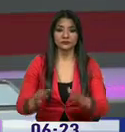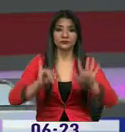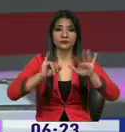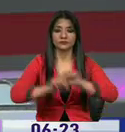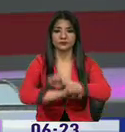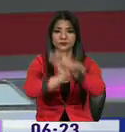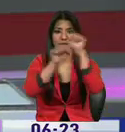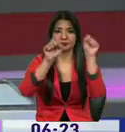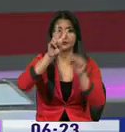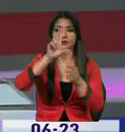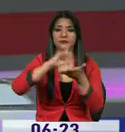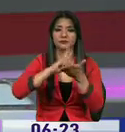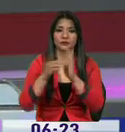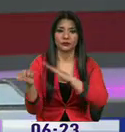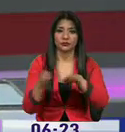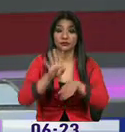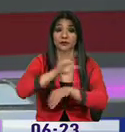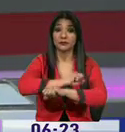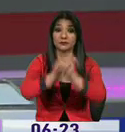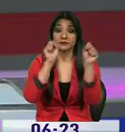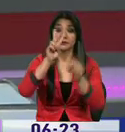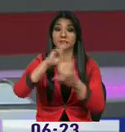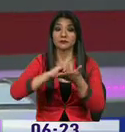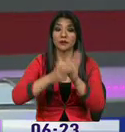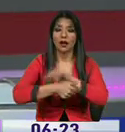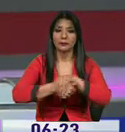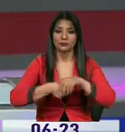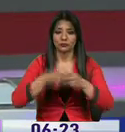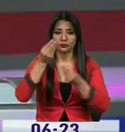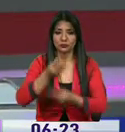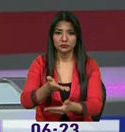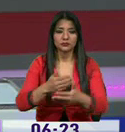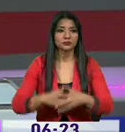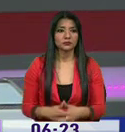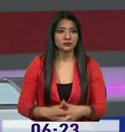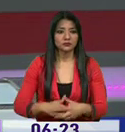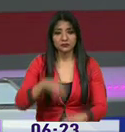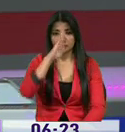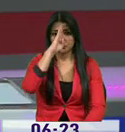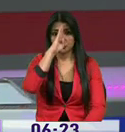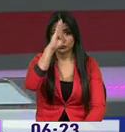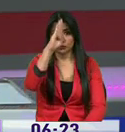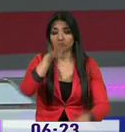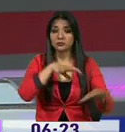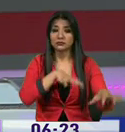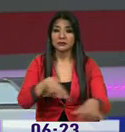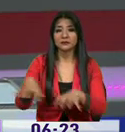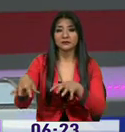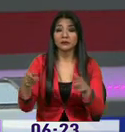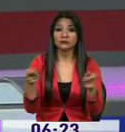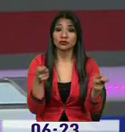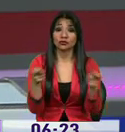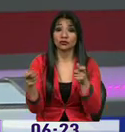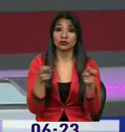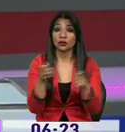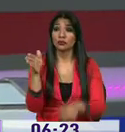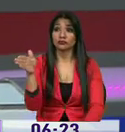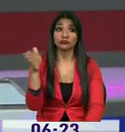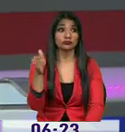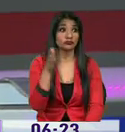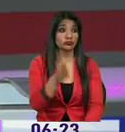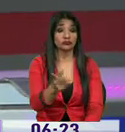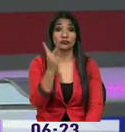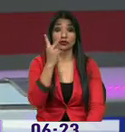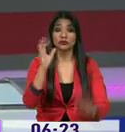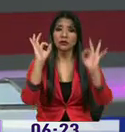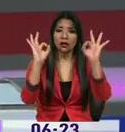6:23 en la mañana, 5:23 en Galápagos. Tiempo, amigos, de contarles que un operativo de control interinstitucional clausuró 2 centros de